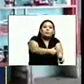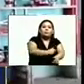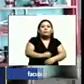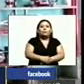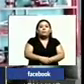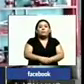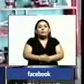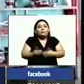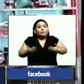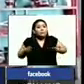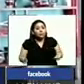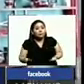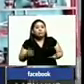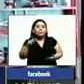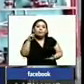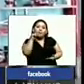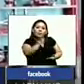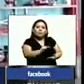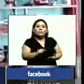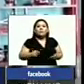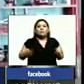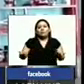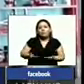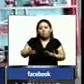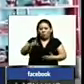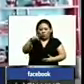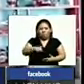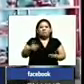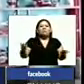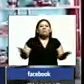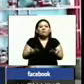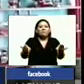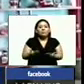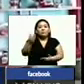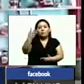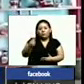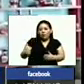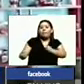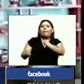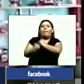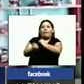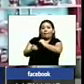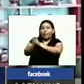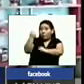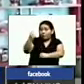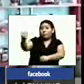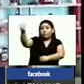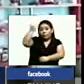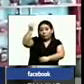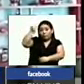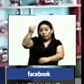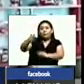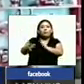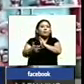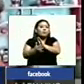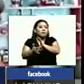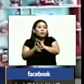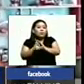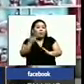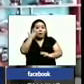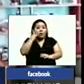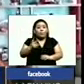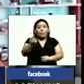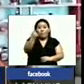Y es eso Justamente Lo que hemos Estado haciendo Este día Fortaleciendo Esa capacidad Técnica Porque cuando Un